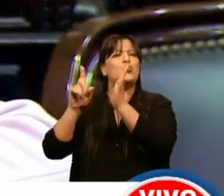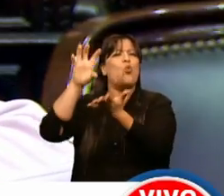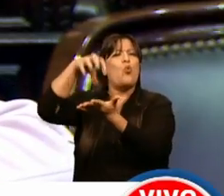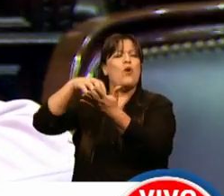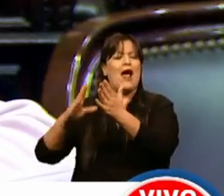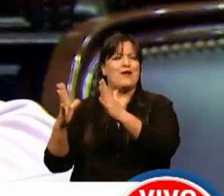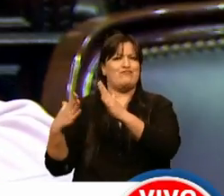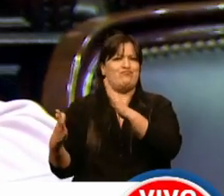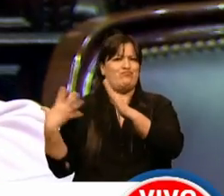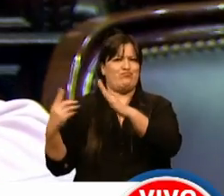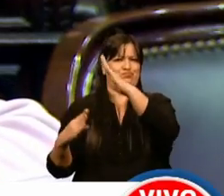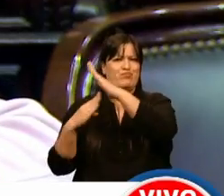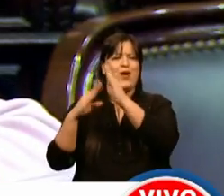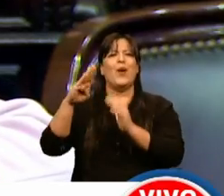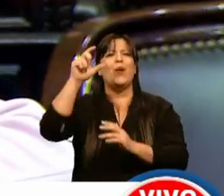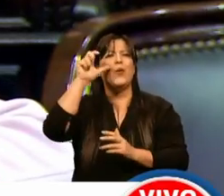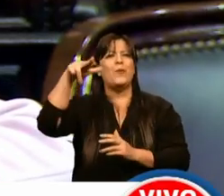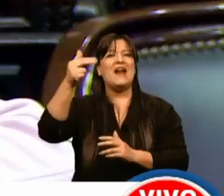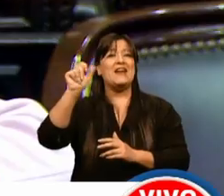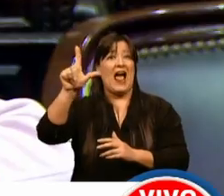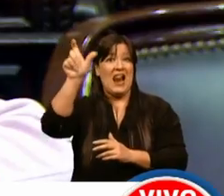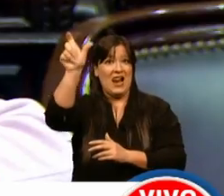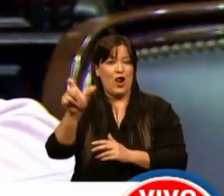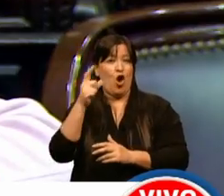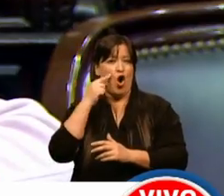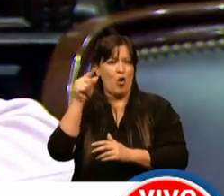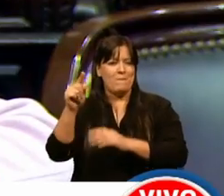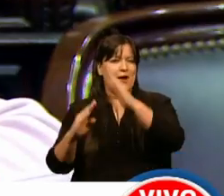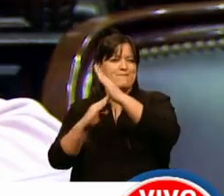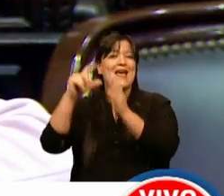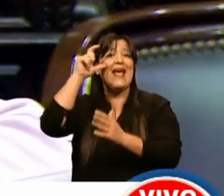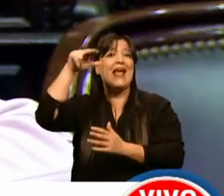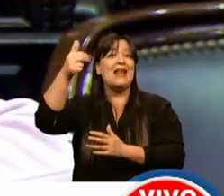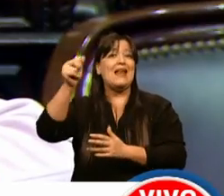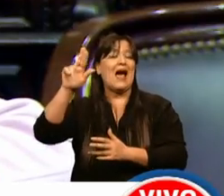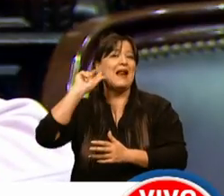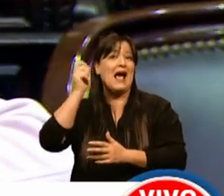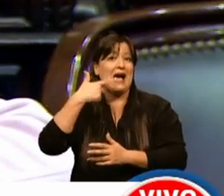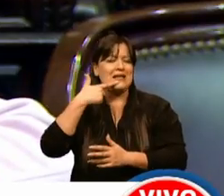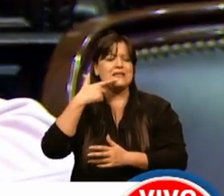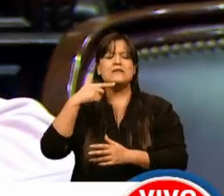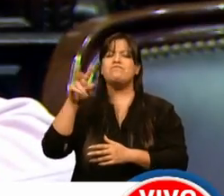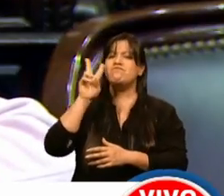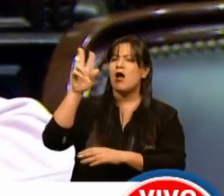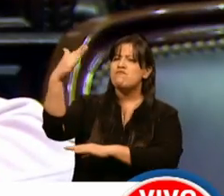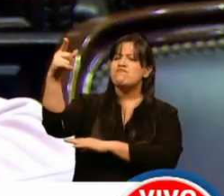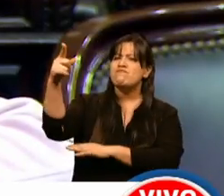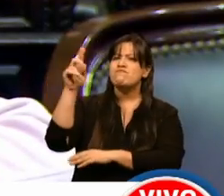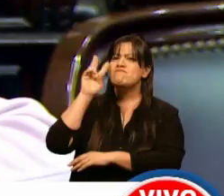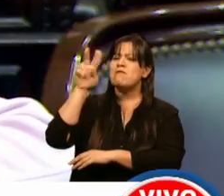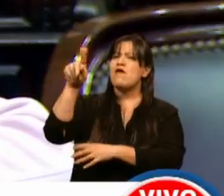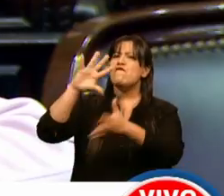el federico bernal mi preocupación o la mirada de